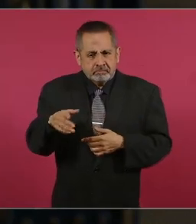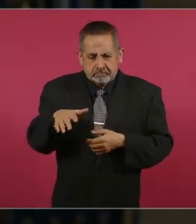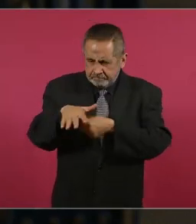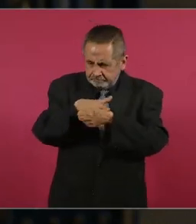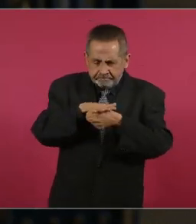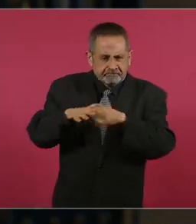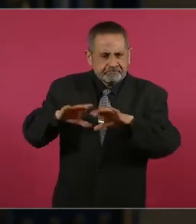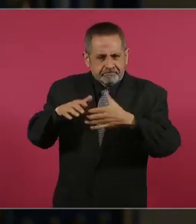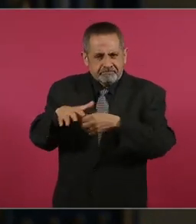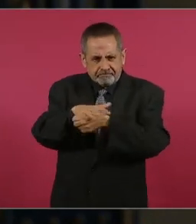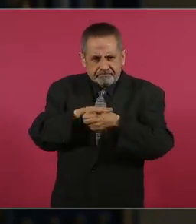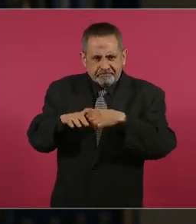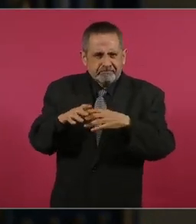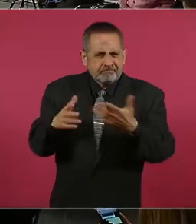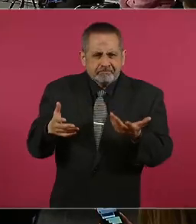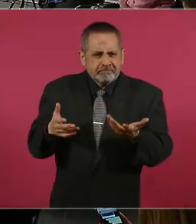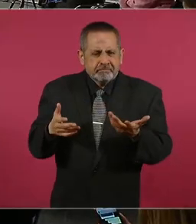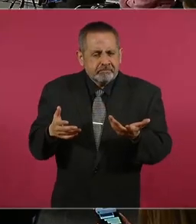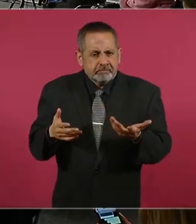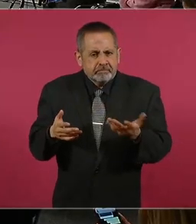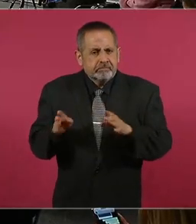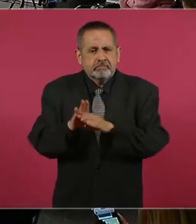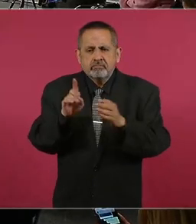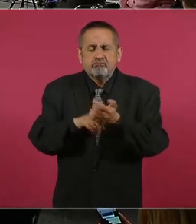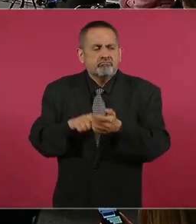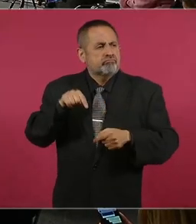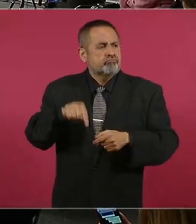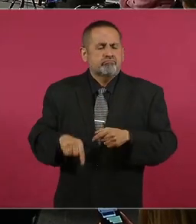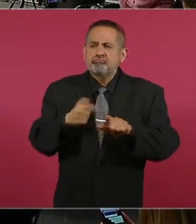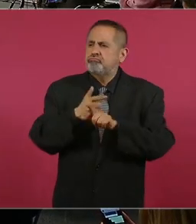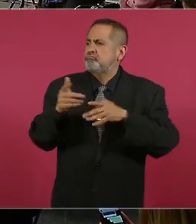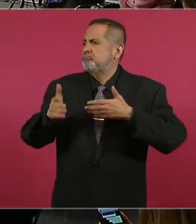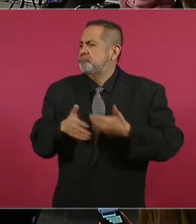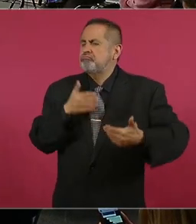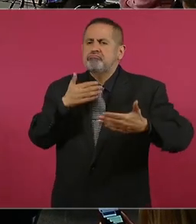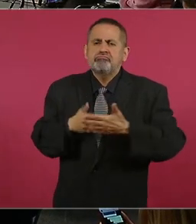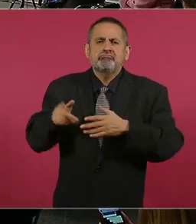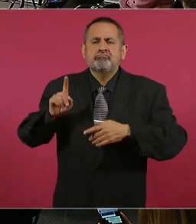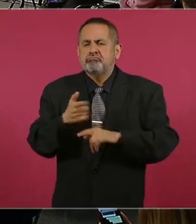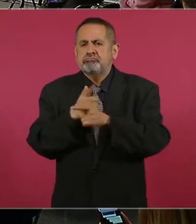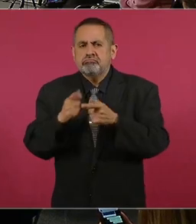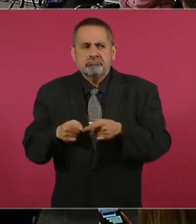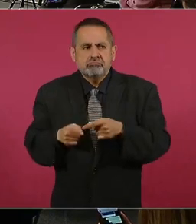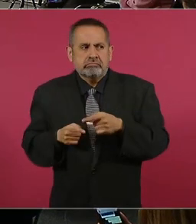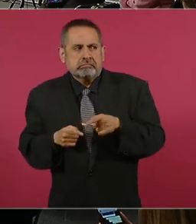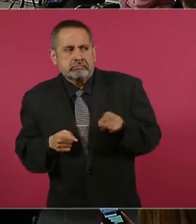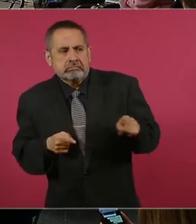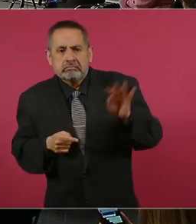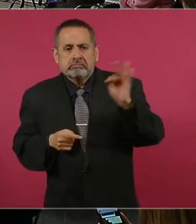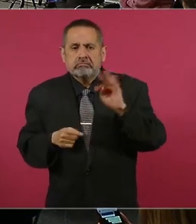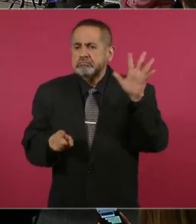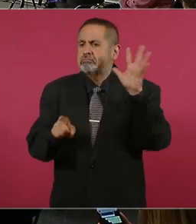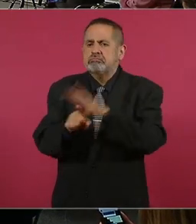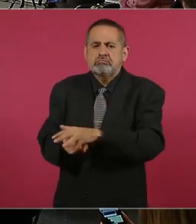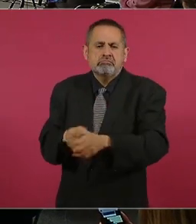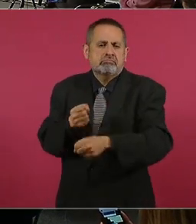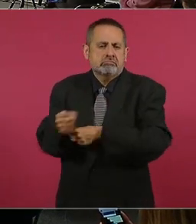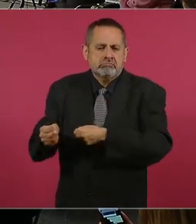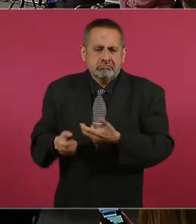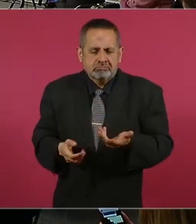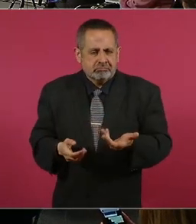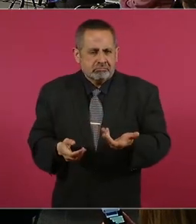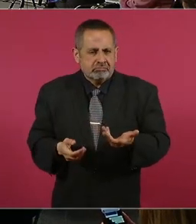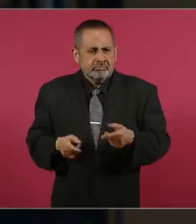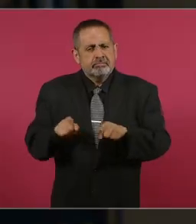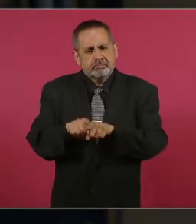en la demarcación de la Cuauhtémoc, el que pueda transitar libremente por las calles a sabiendas de que posiblemente pueda ser agredido?